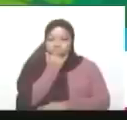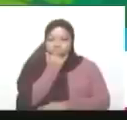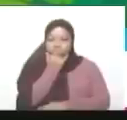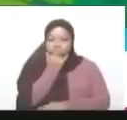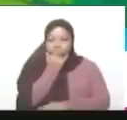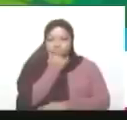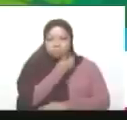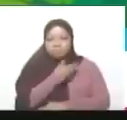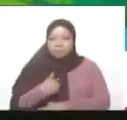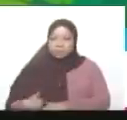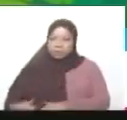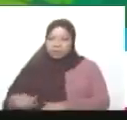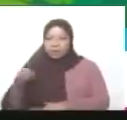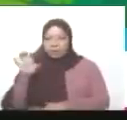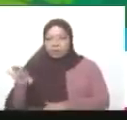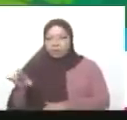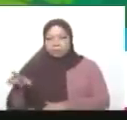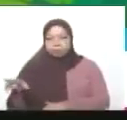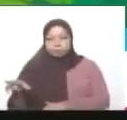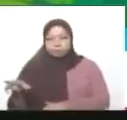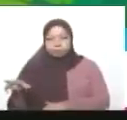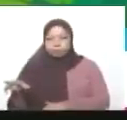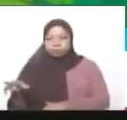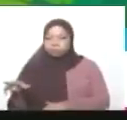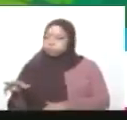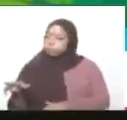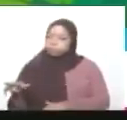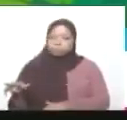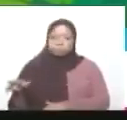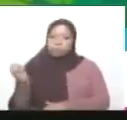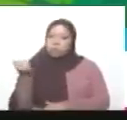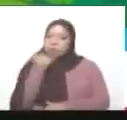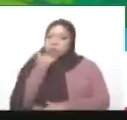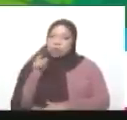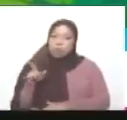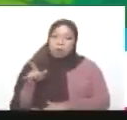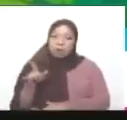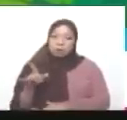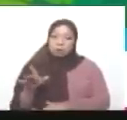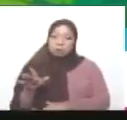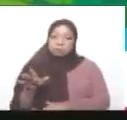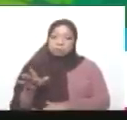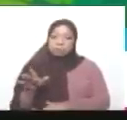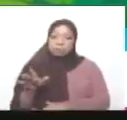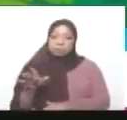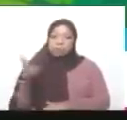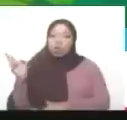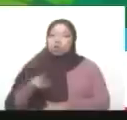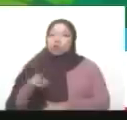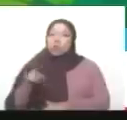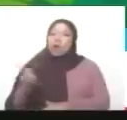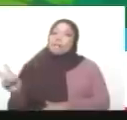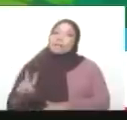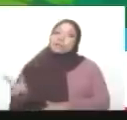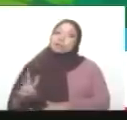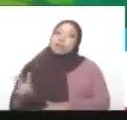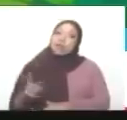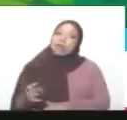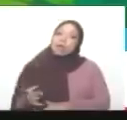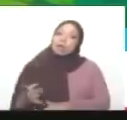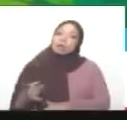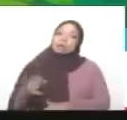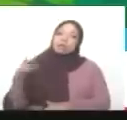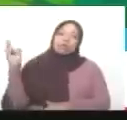presidente de Guyana No se deje llevar por el camino equivocado jamás Venezuela jamás